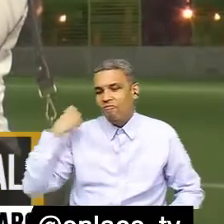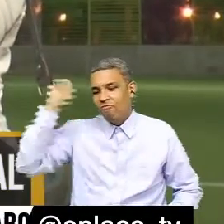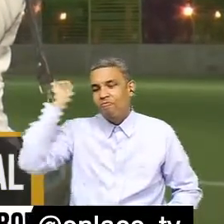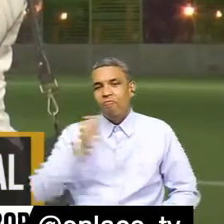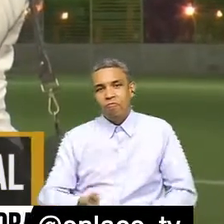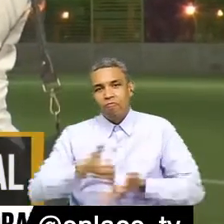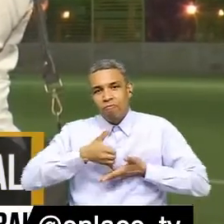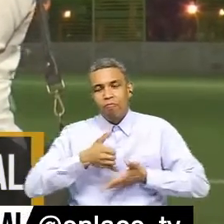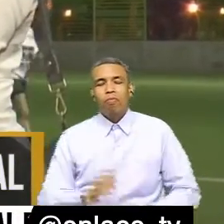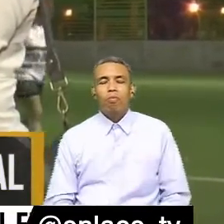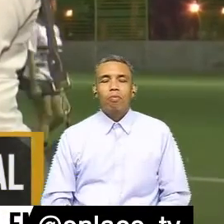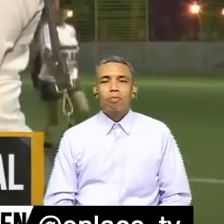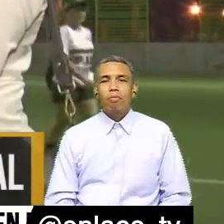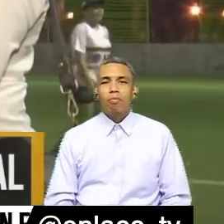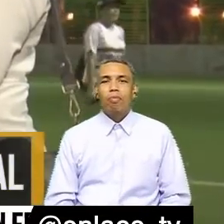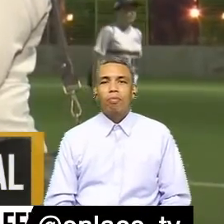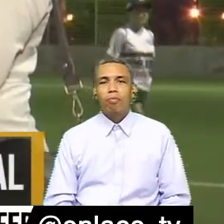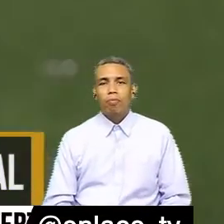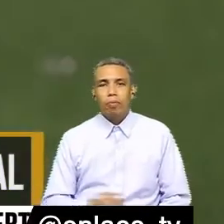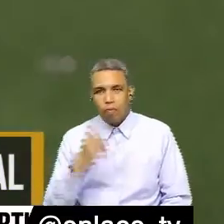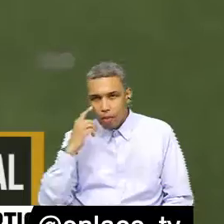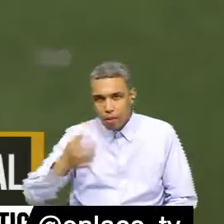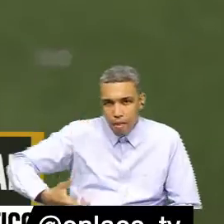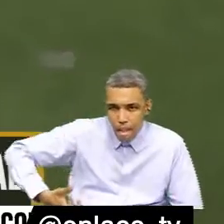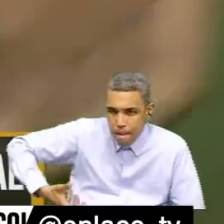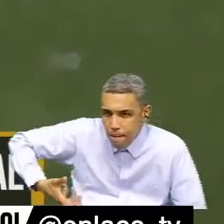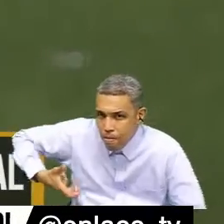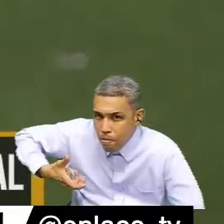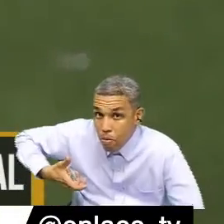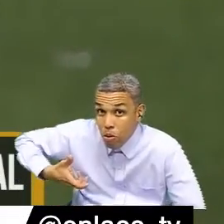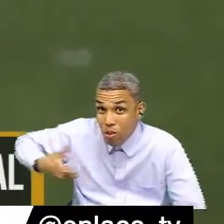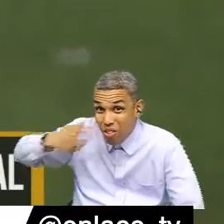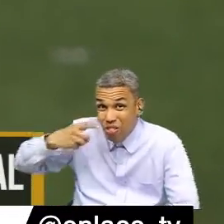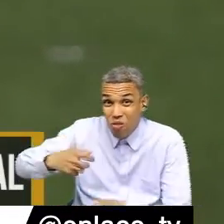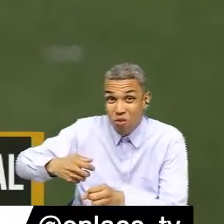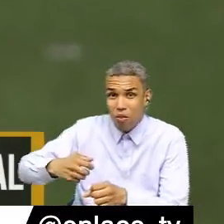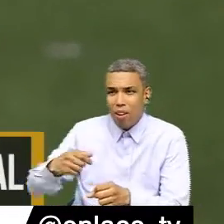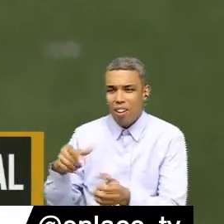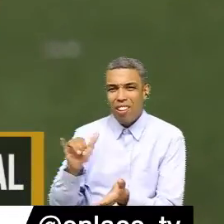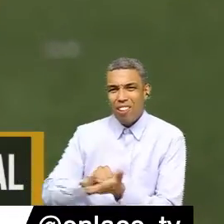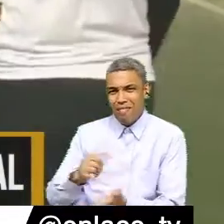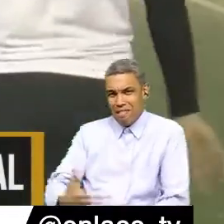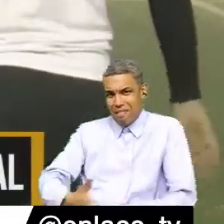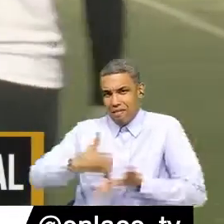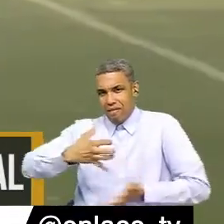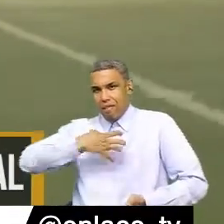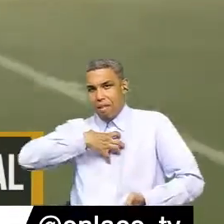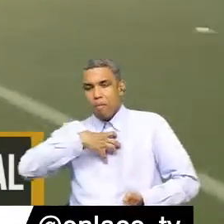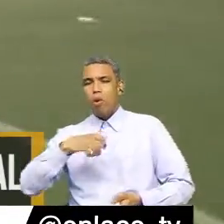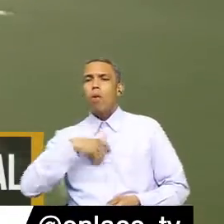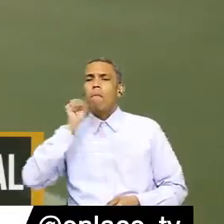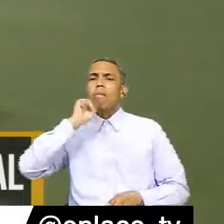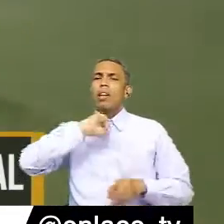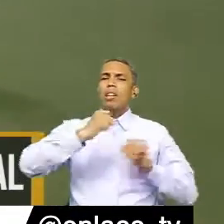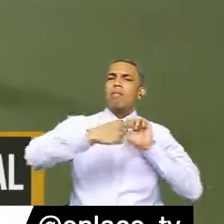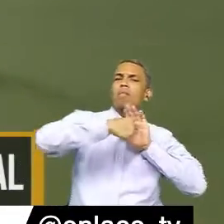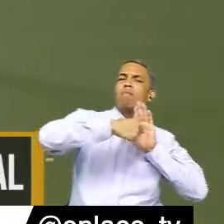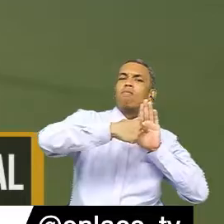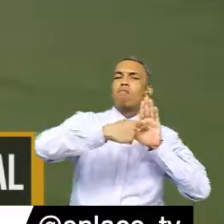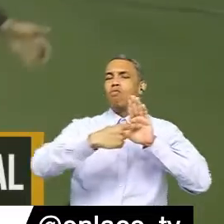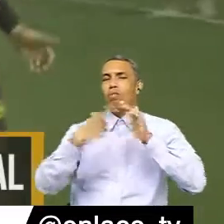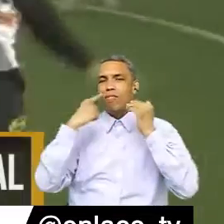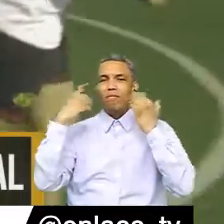semana el club templarios de rugby en barrancabermeja logró coronarse como campeón de la justa y dejaron muy en alto el nombre de barrancabermeja de esta